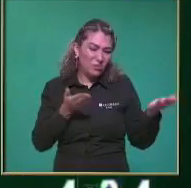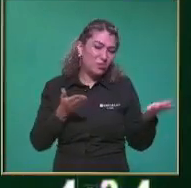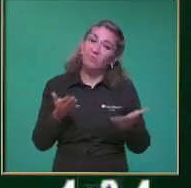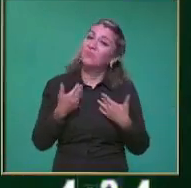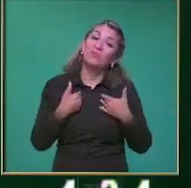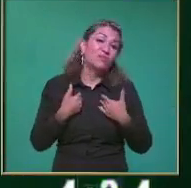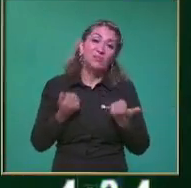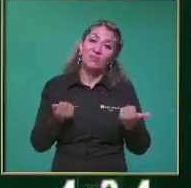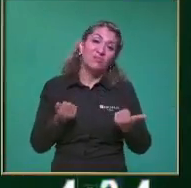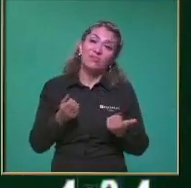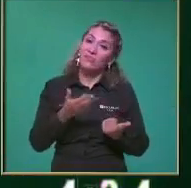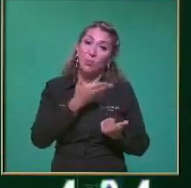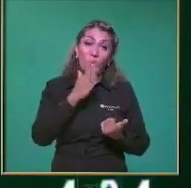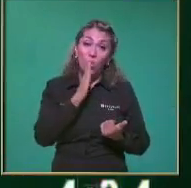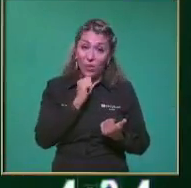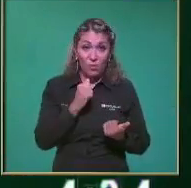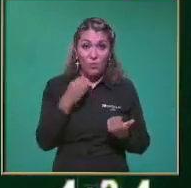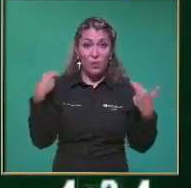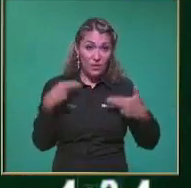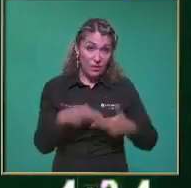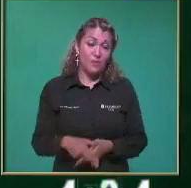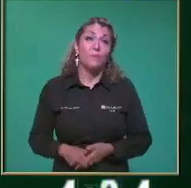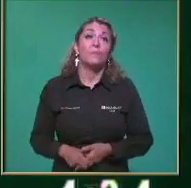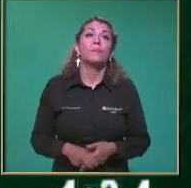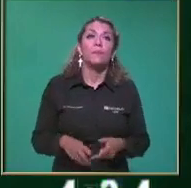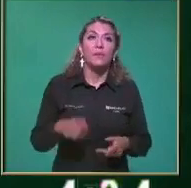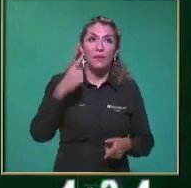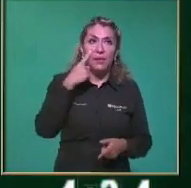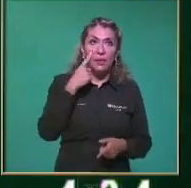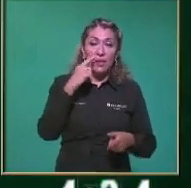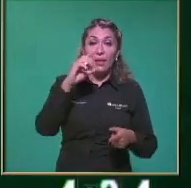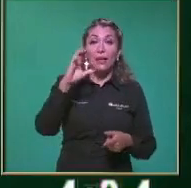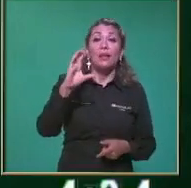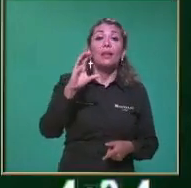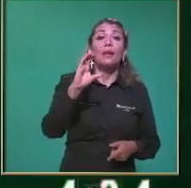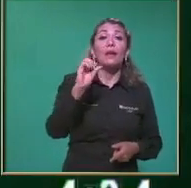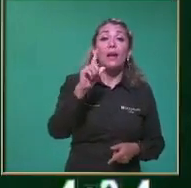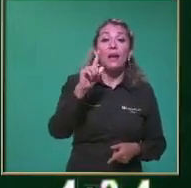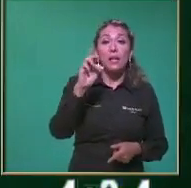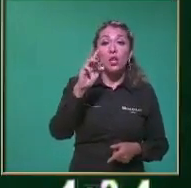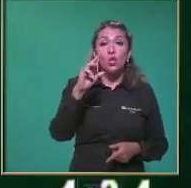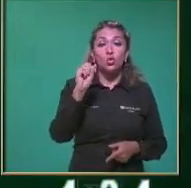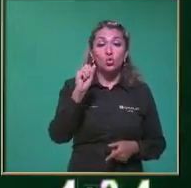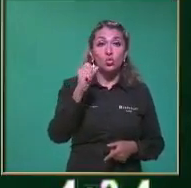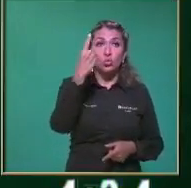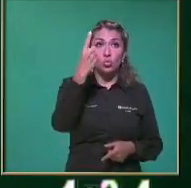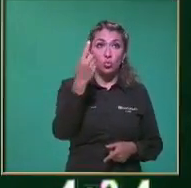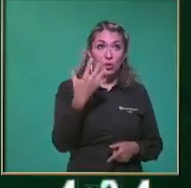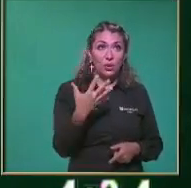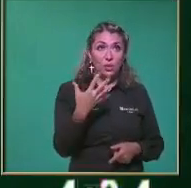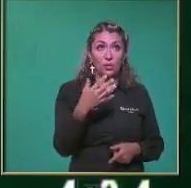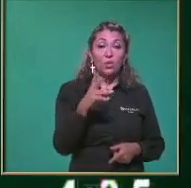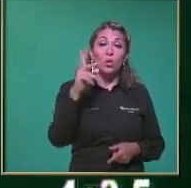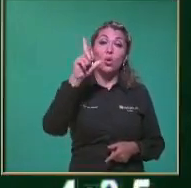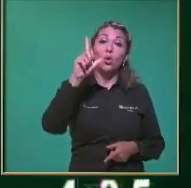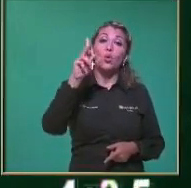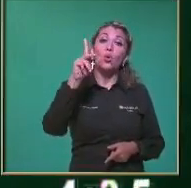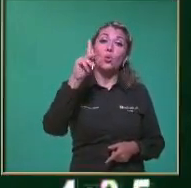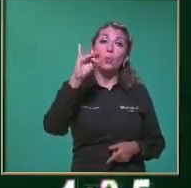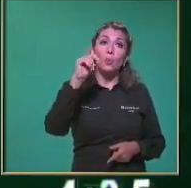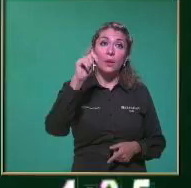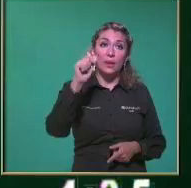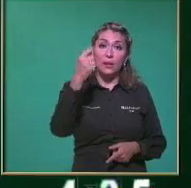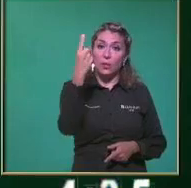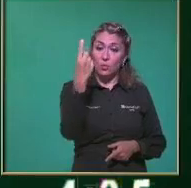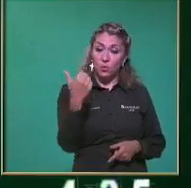maestra. Muy sencillo. Dice, Carlos un quinto, Lupita un sexto el papá no sabemos cuánto, pero lo que sí sabemos